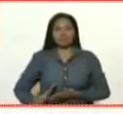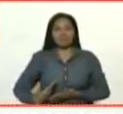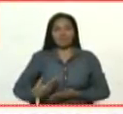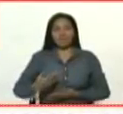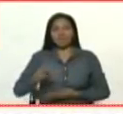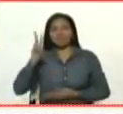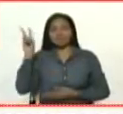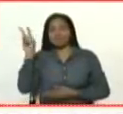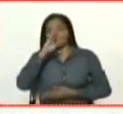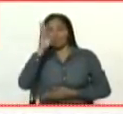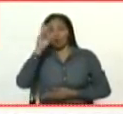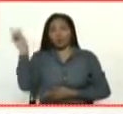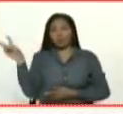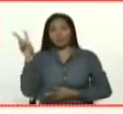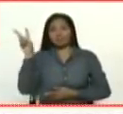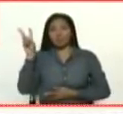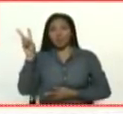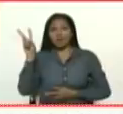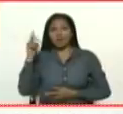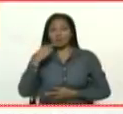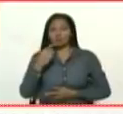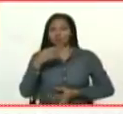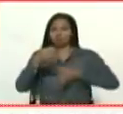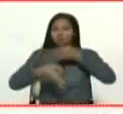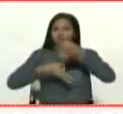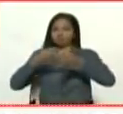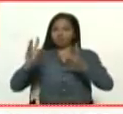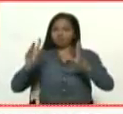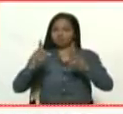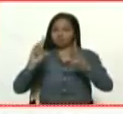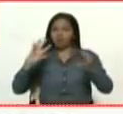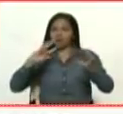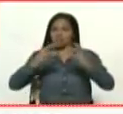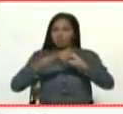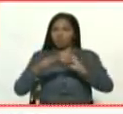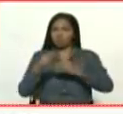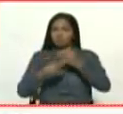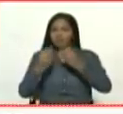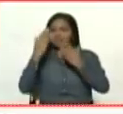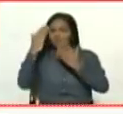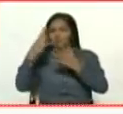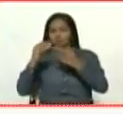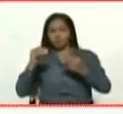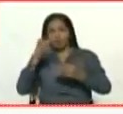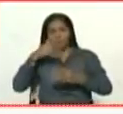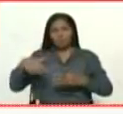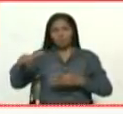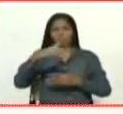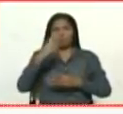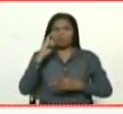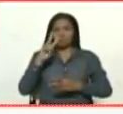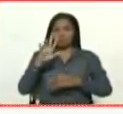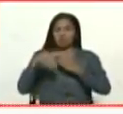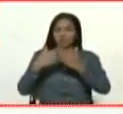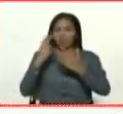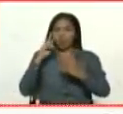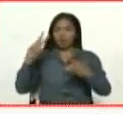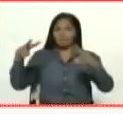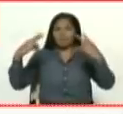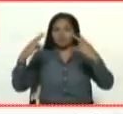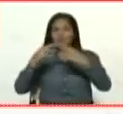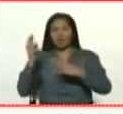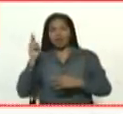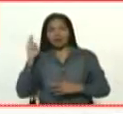compañero José Morales, nos hiciera un resumen también y le diera un saludo a nuestro pueblo que nos está viendo a través de la